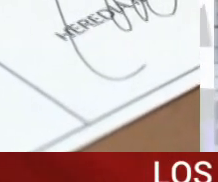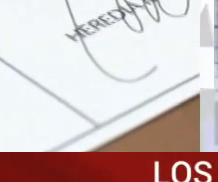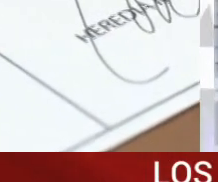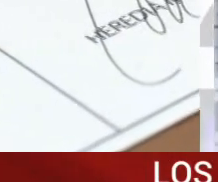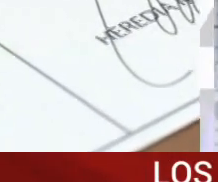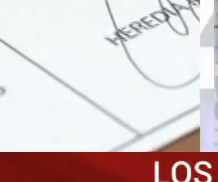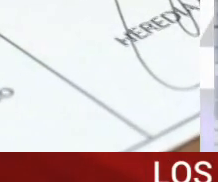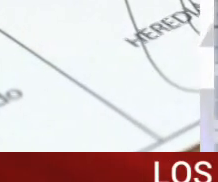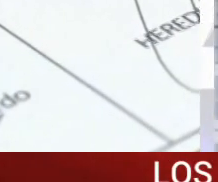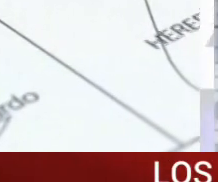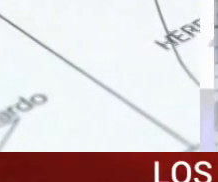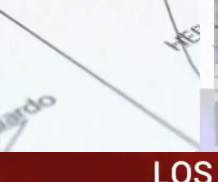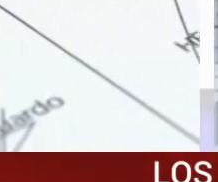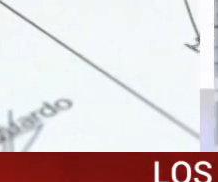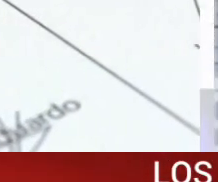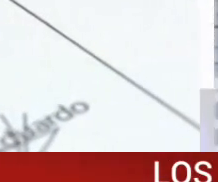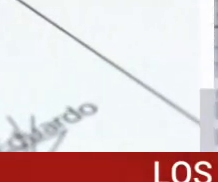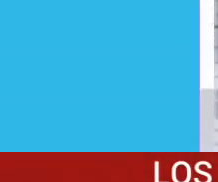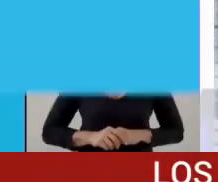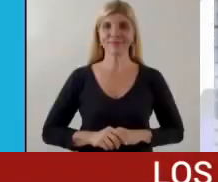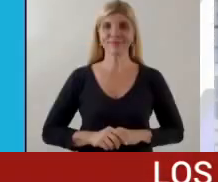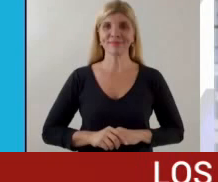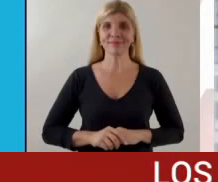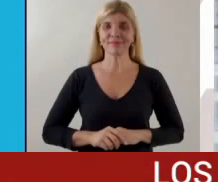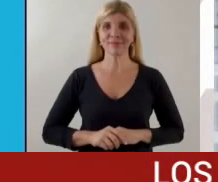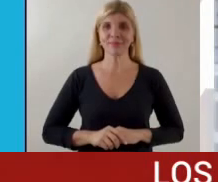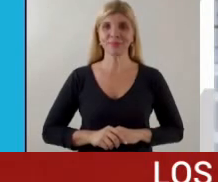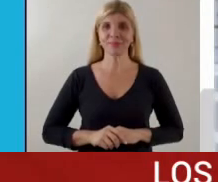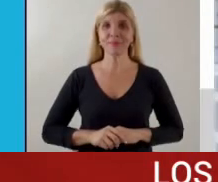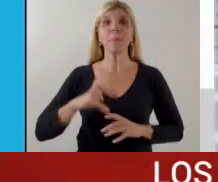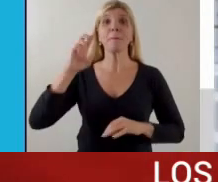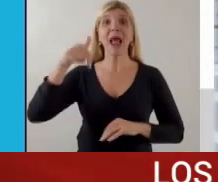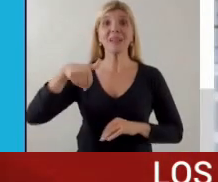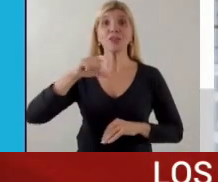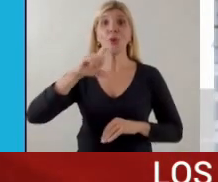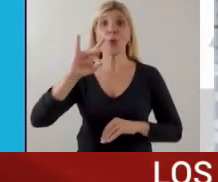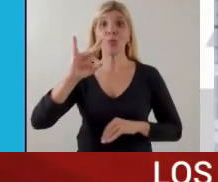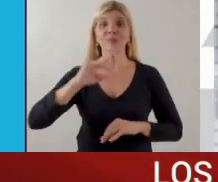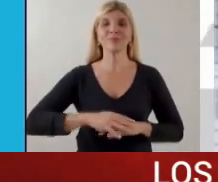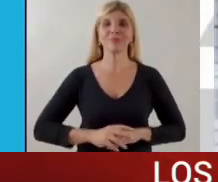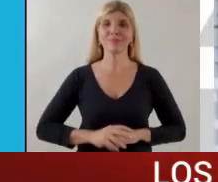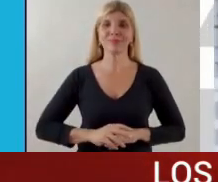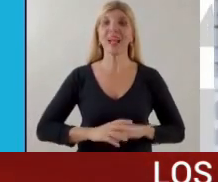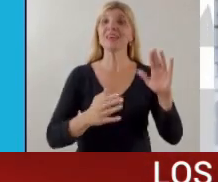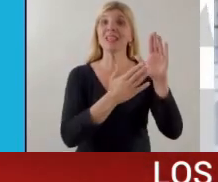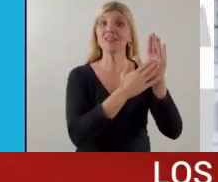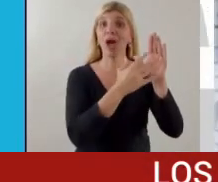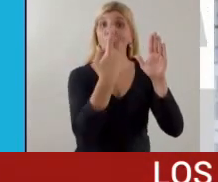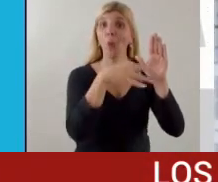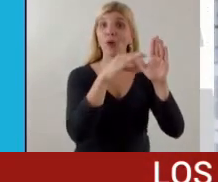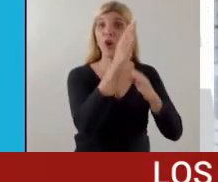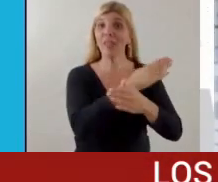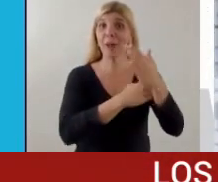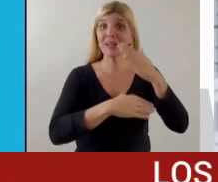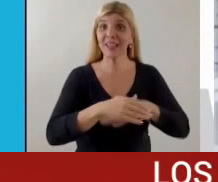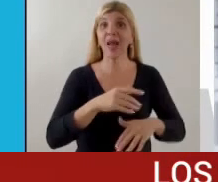es muy burocrático, ¿sí? Porque justamente certificarlo lleva, bueno, evaluar a la persona,